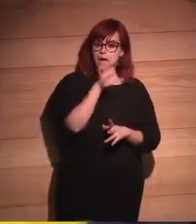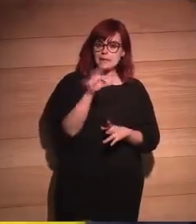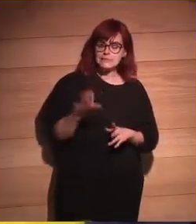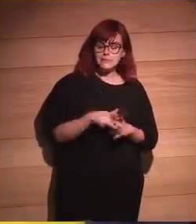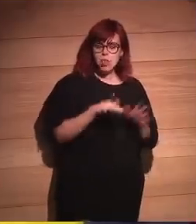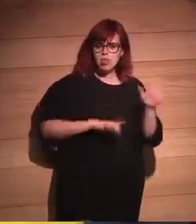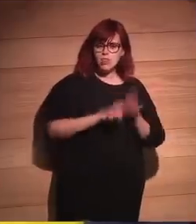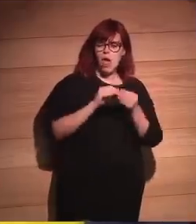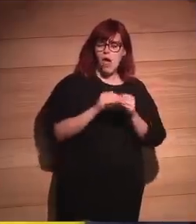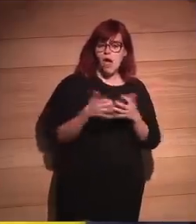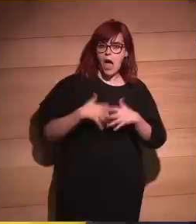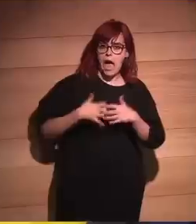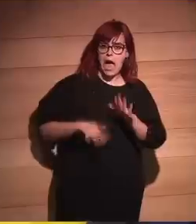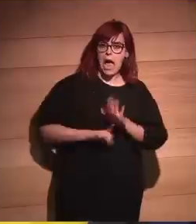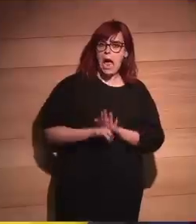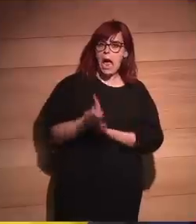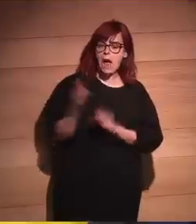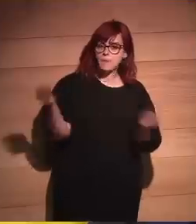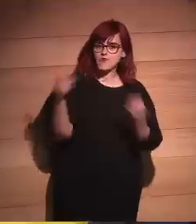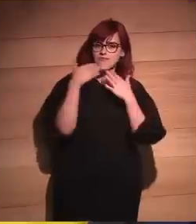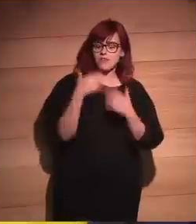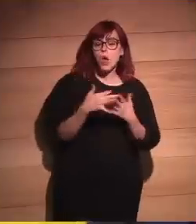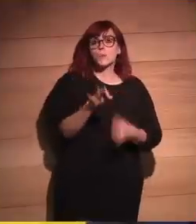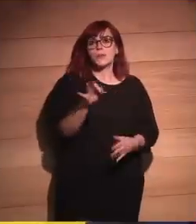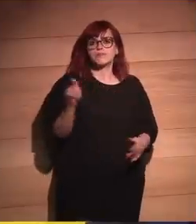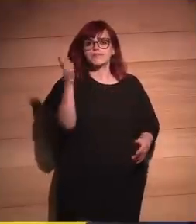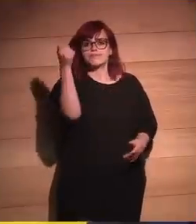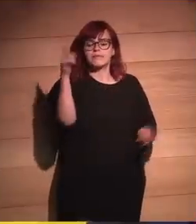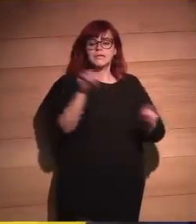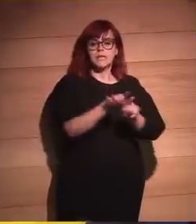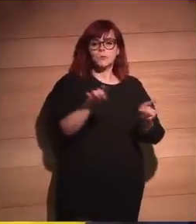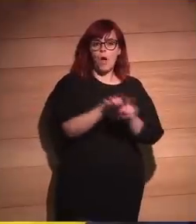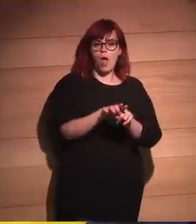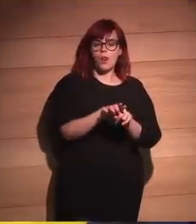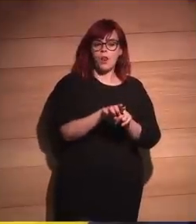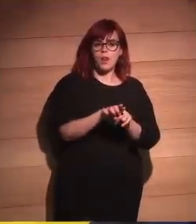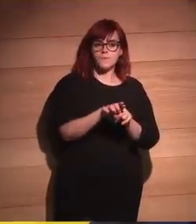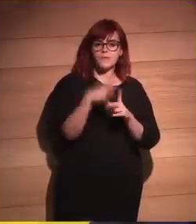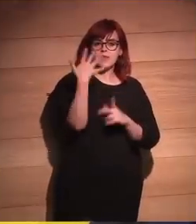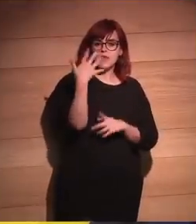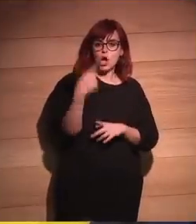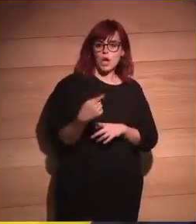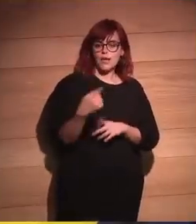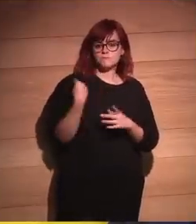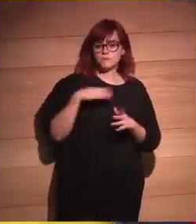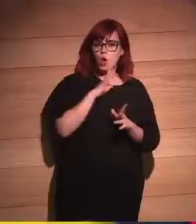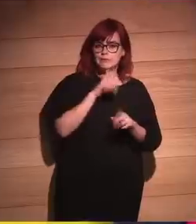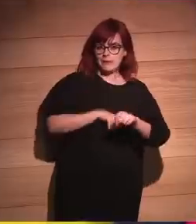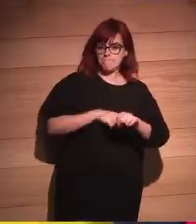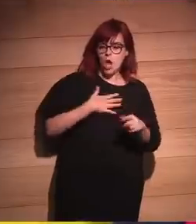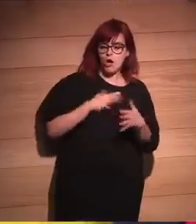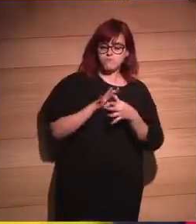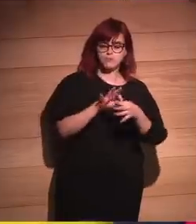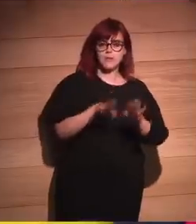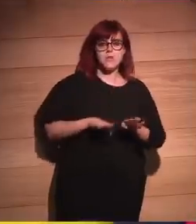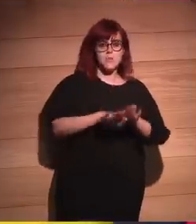se están desarrollando gracias a eso. Probablemente no llegarán a la 5G al mismo tiempo que nosotros y todo